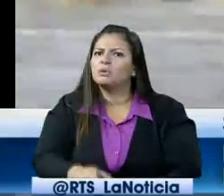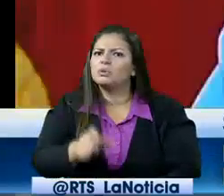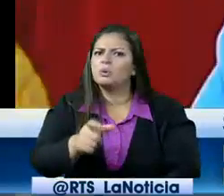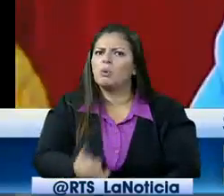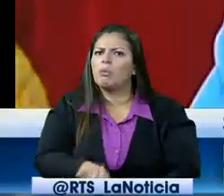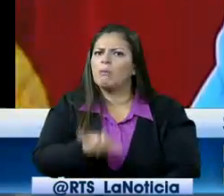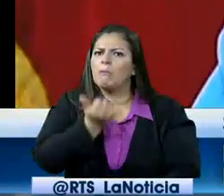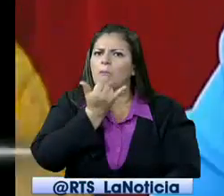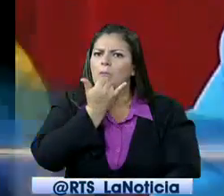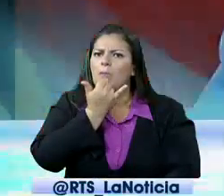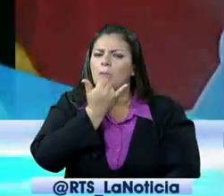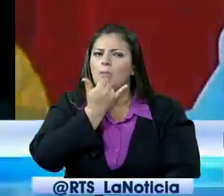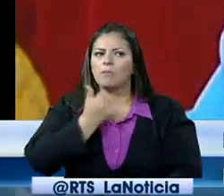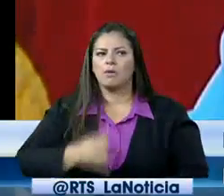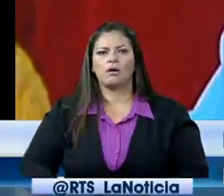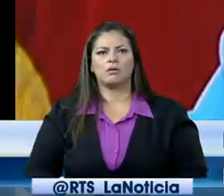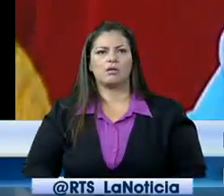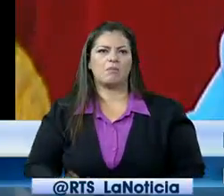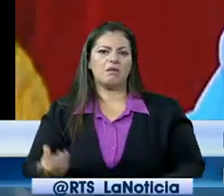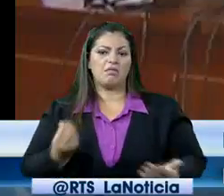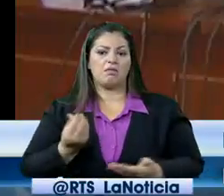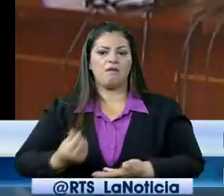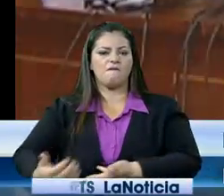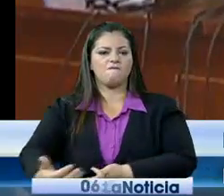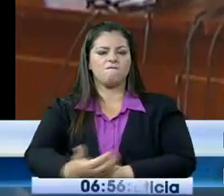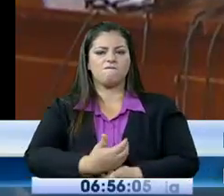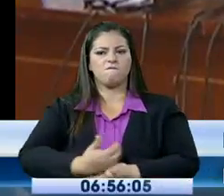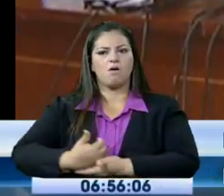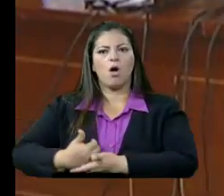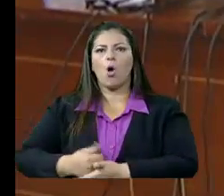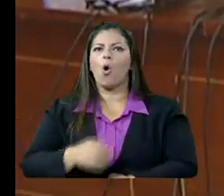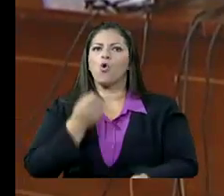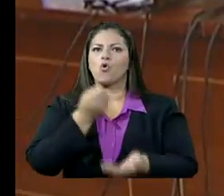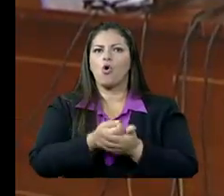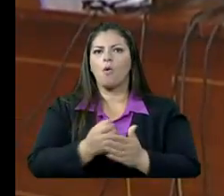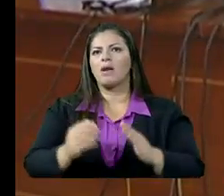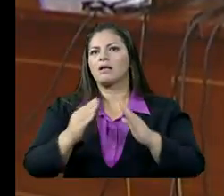algún delito conexo como lavado de activos, etcétera, etcétera. Informó Pilar Vera.